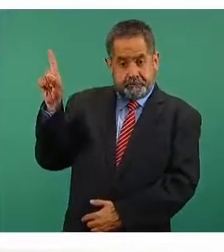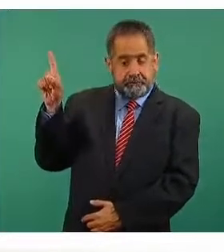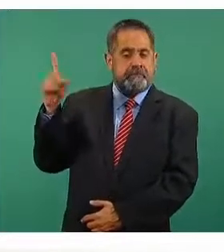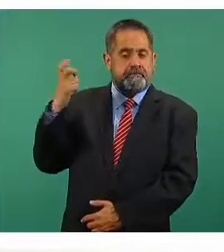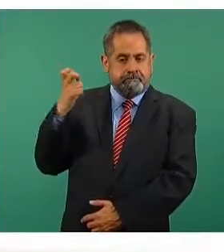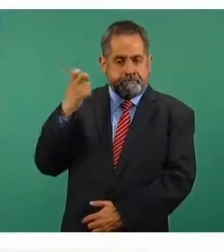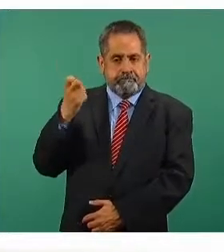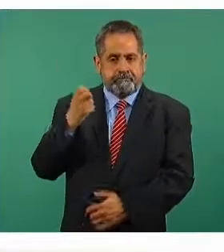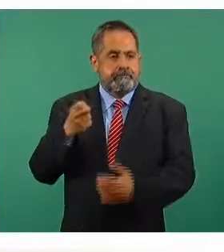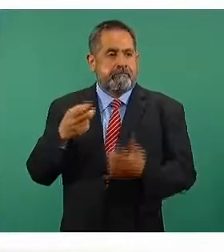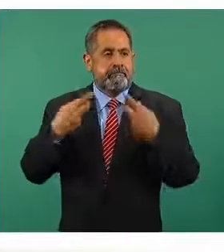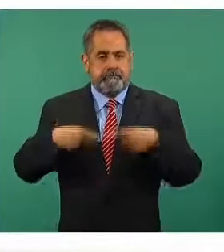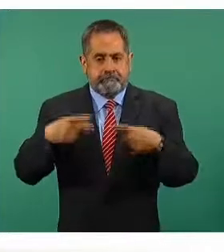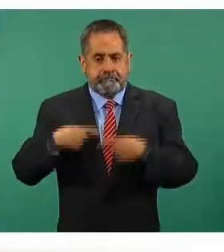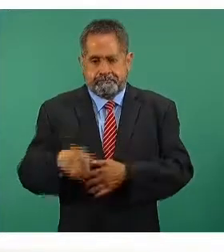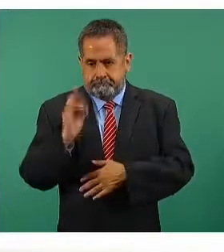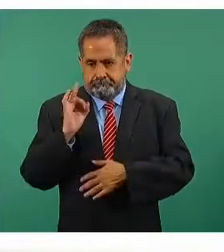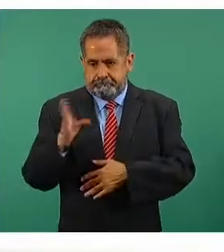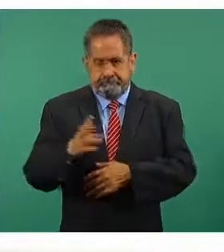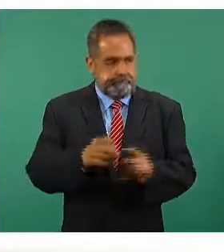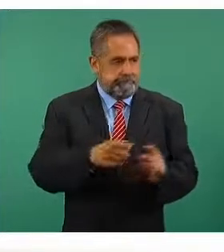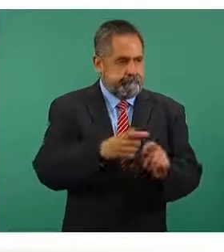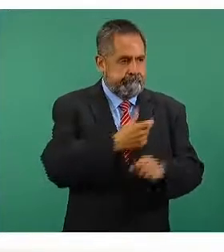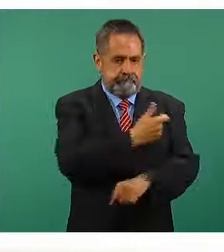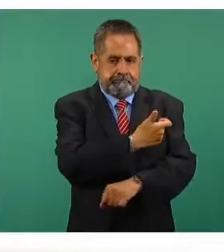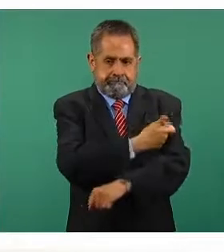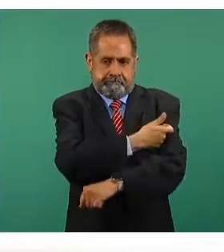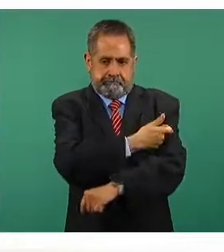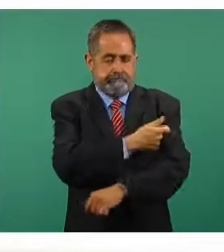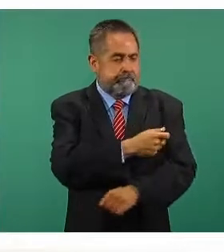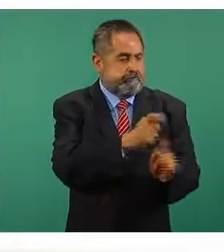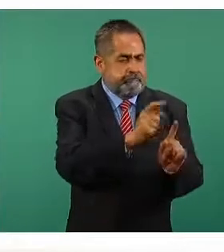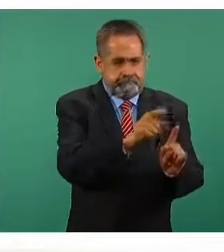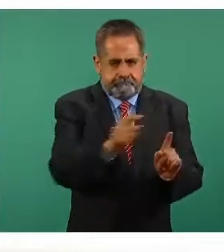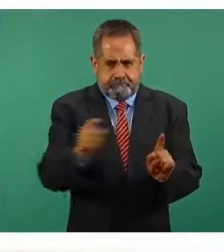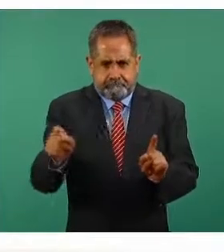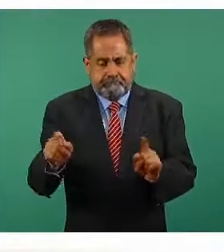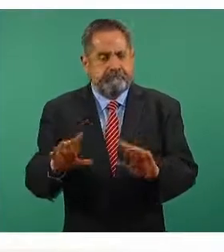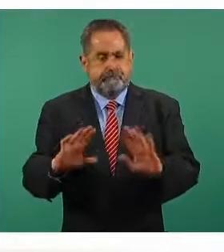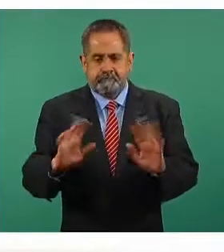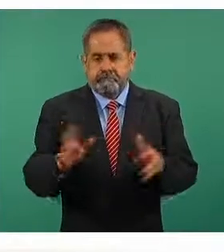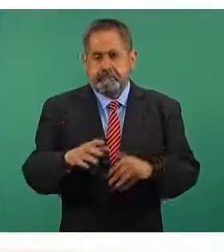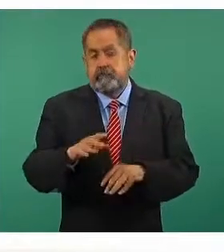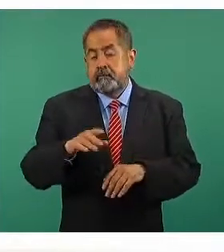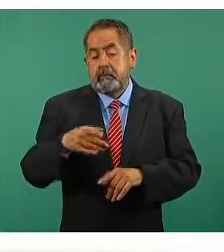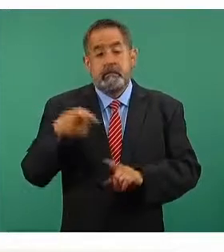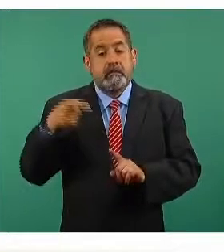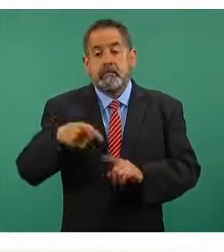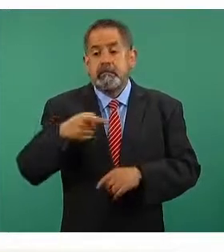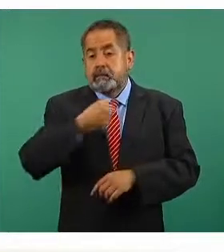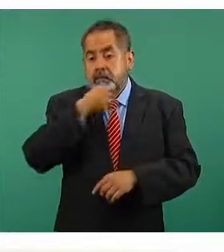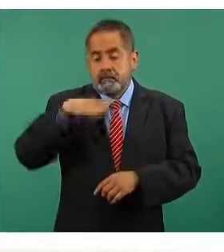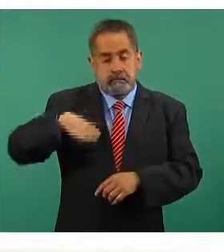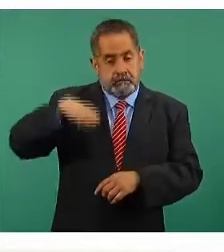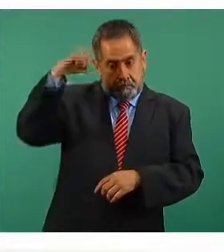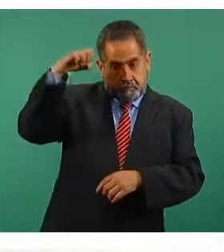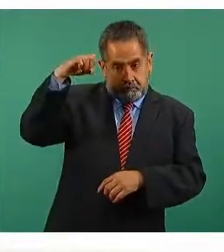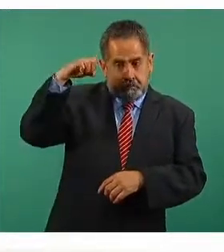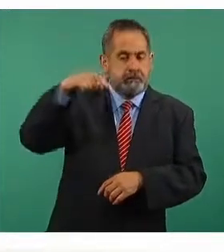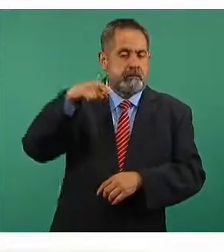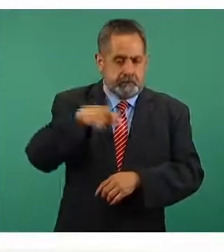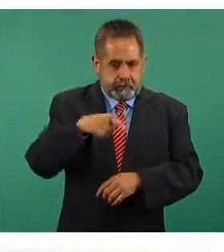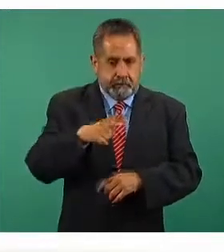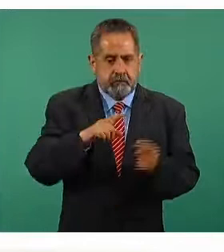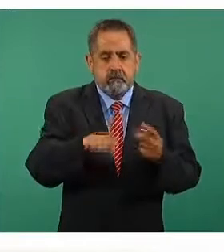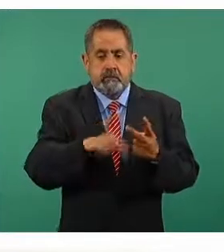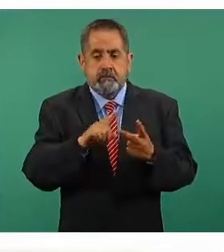9.366.993 personas han sido vacunadas, principalmente las personas adultas mayores y desde luego las personas trabajadoras